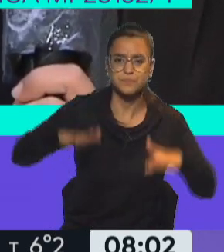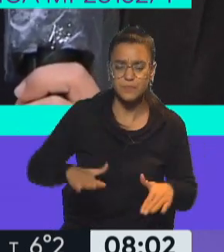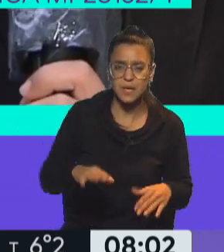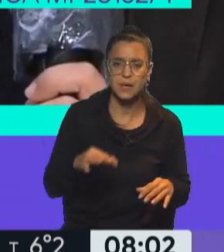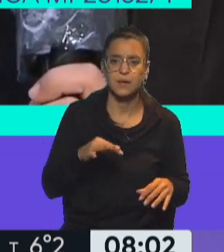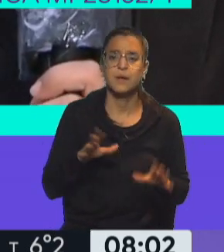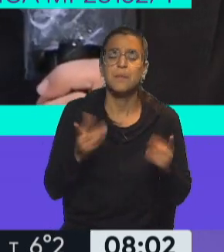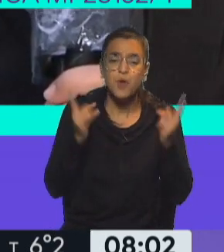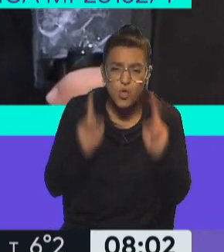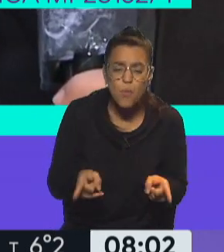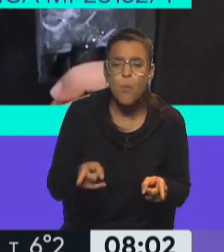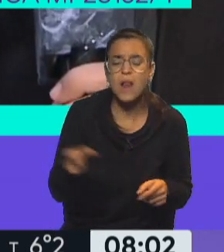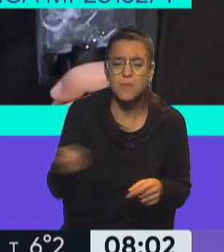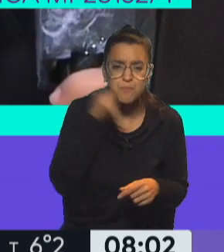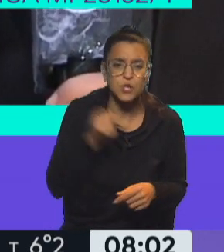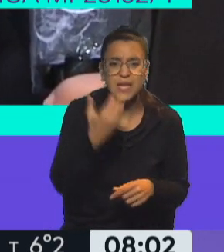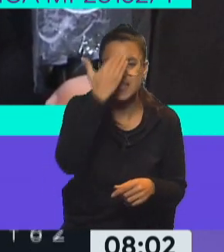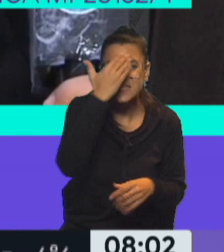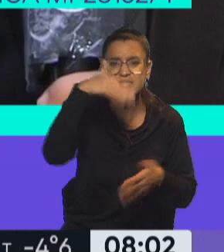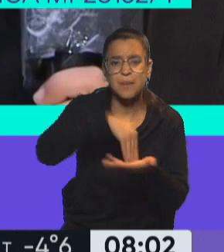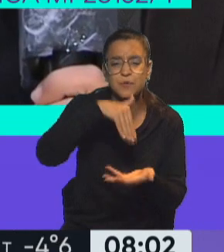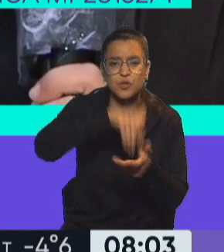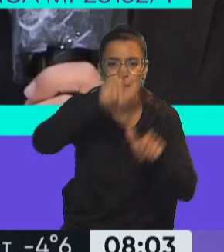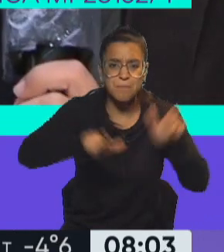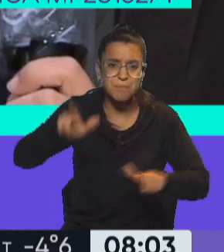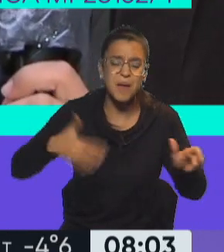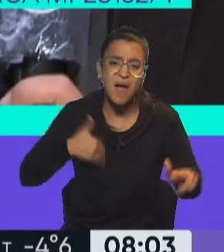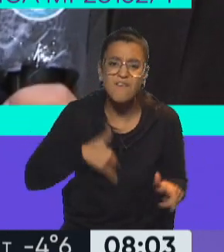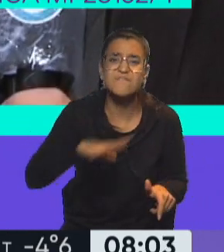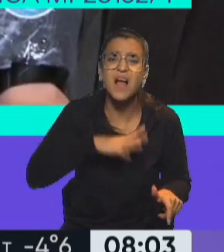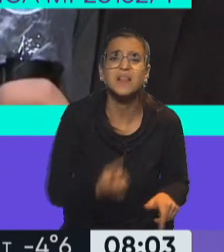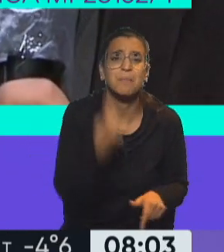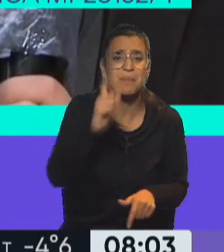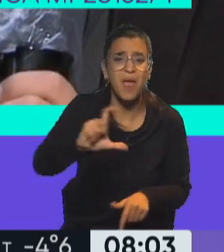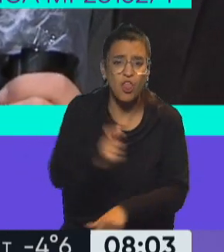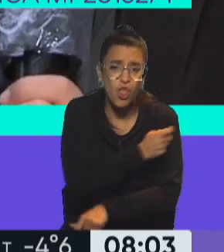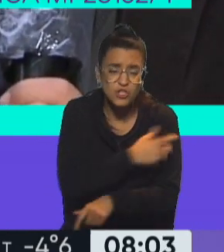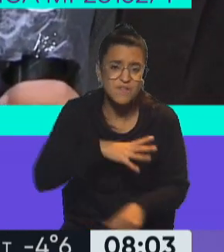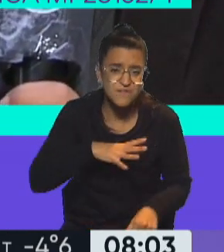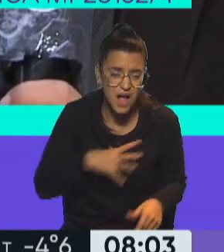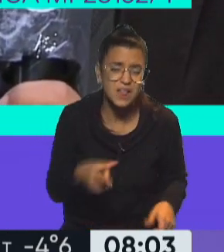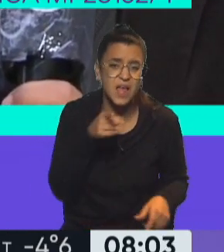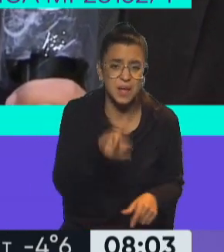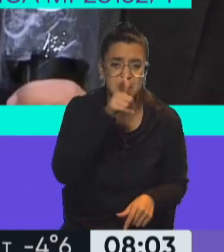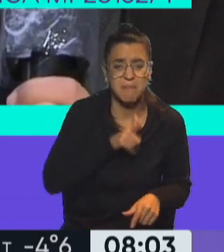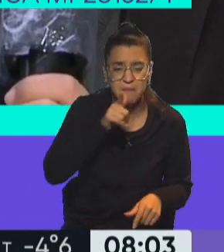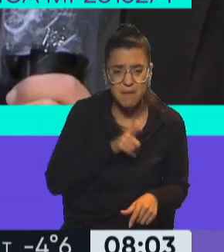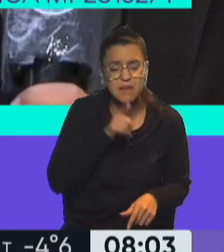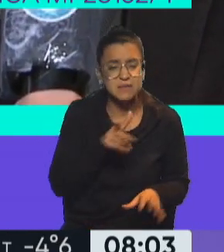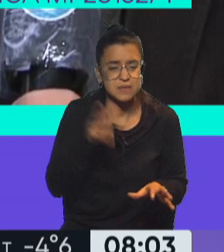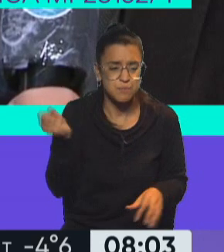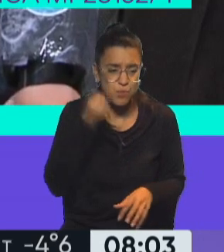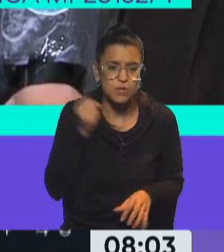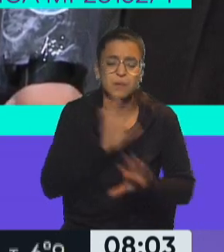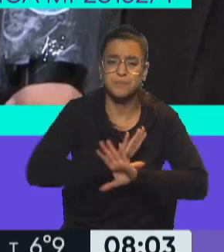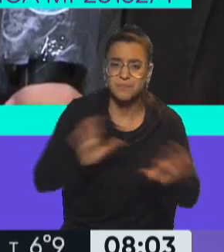efecto, pero lo importante es cubrir estos 15 millones de argentinos que están faltando en tener su primera dosis. Así que me parece que allí está un poco el quid de la cuestión.